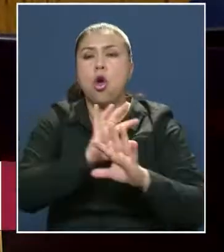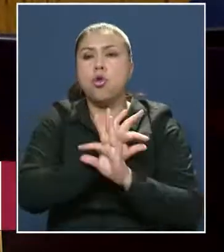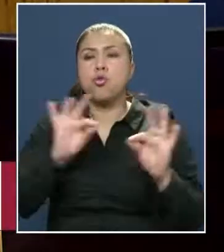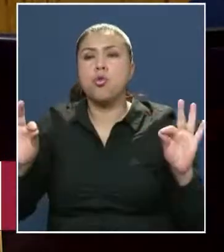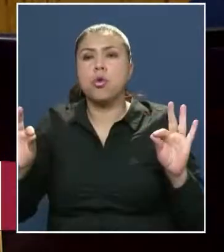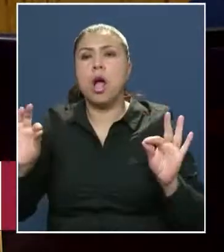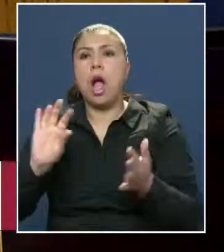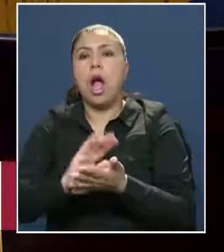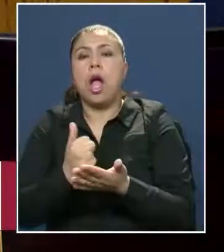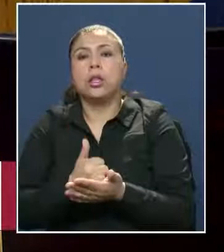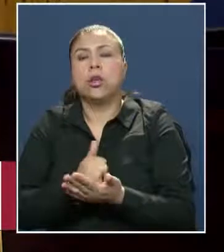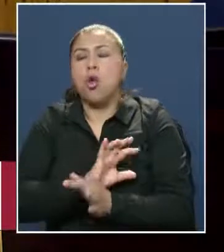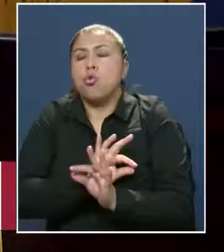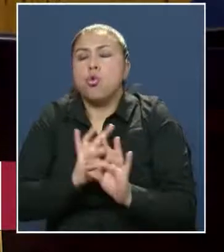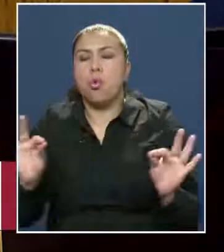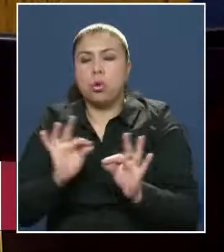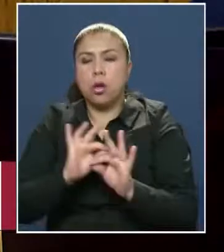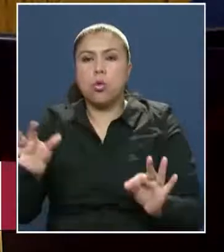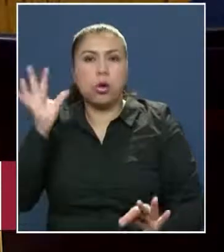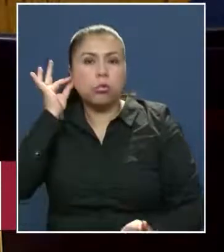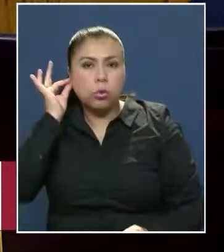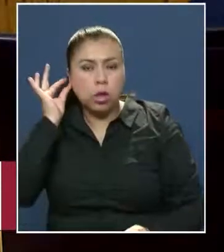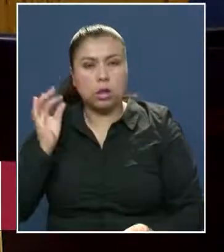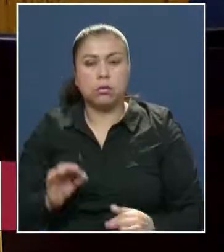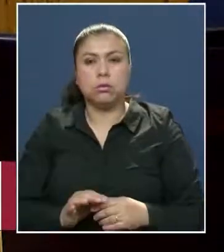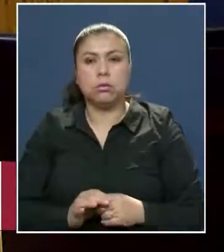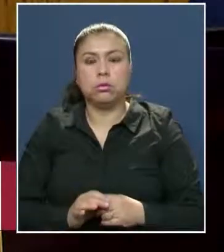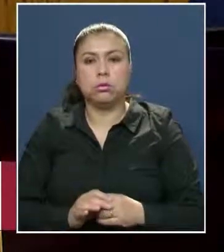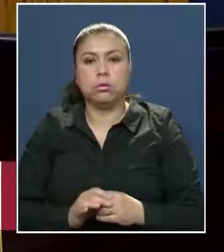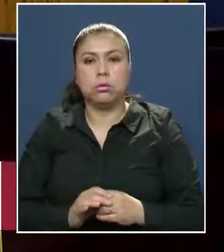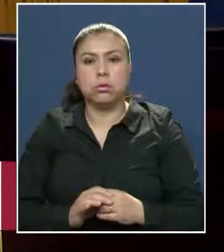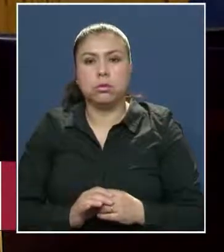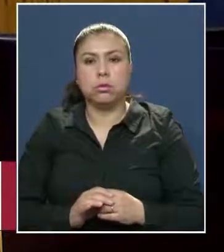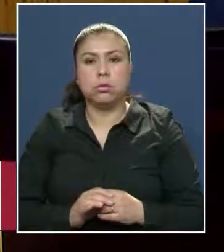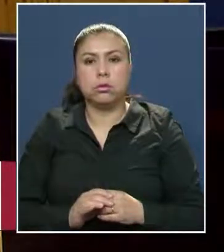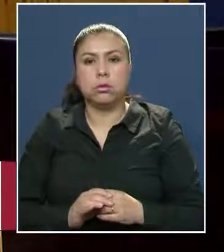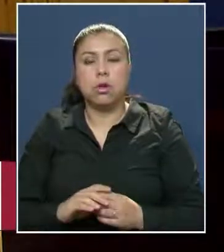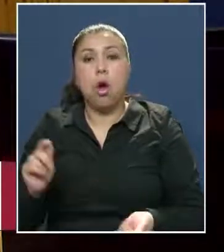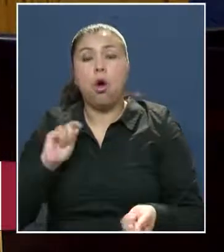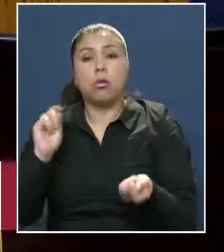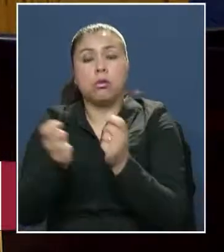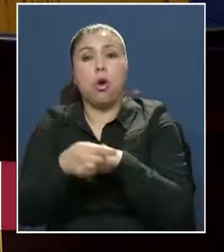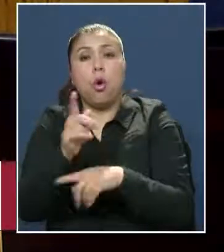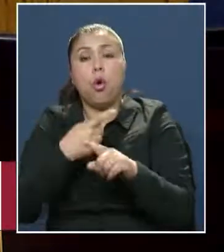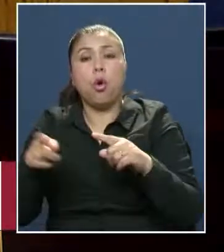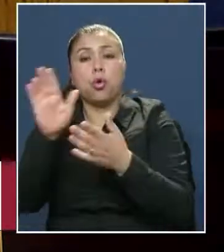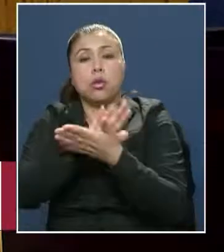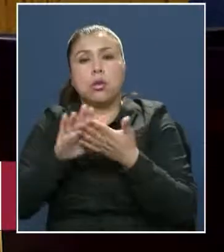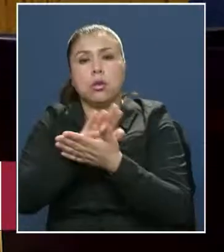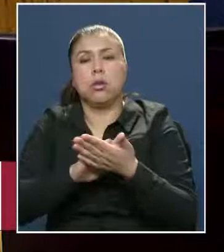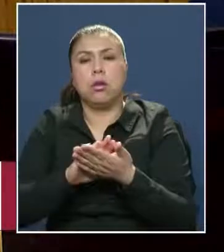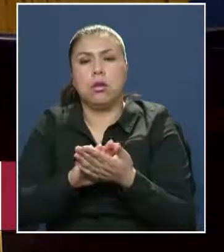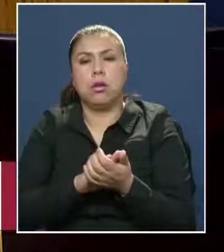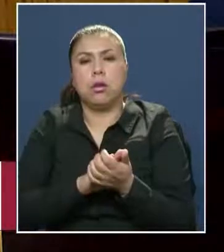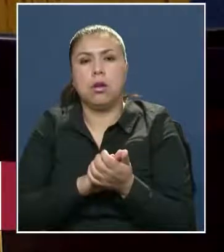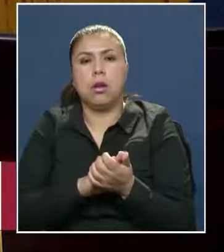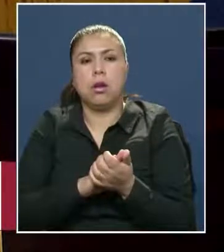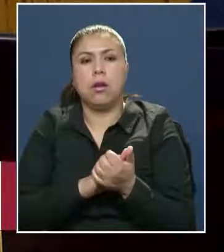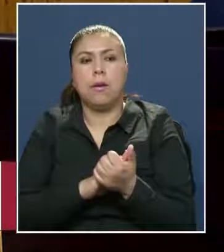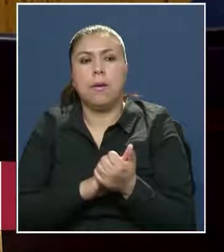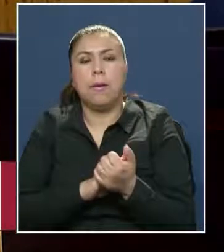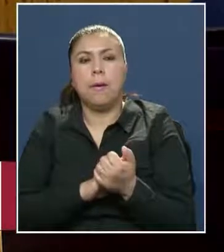intendenta. Jamás hemos visto una intendente en la región. O, cambiando el ejemplo y trasladándonos a un espacio aún más